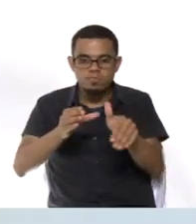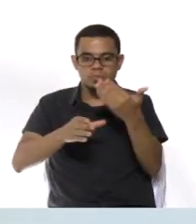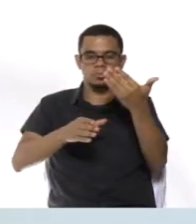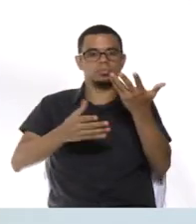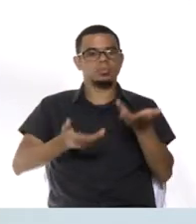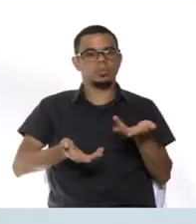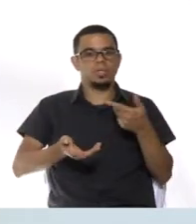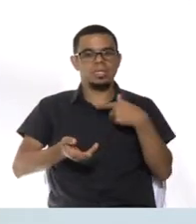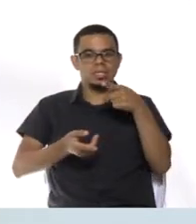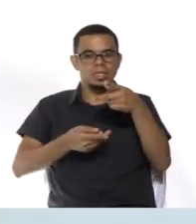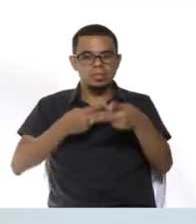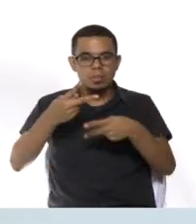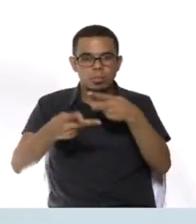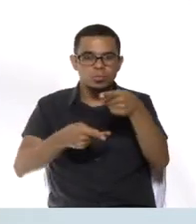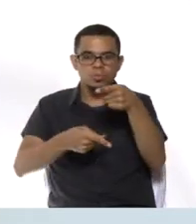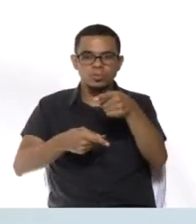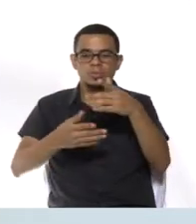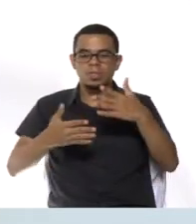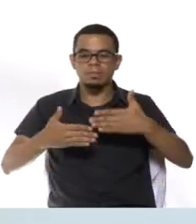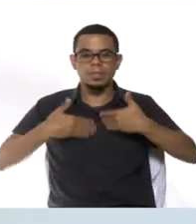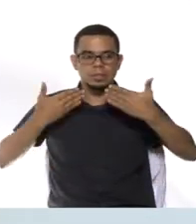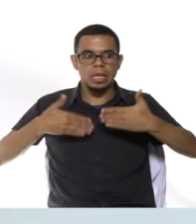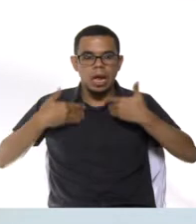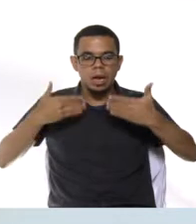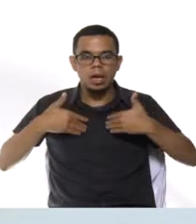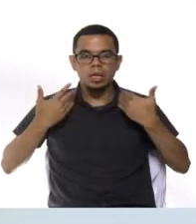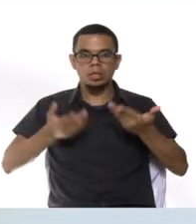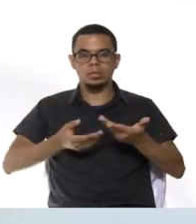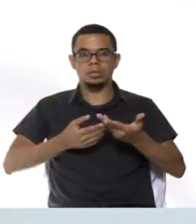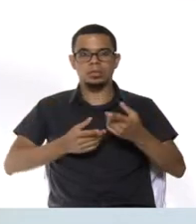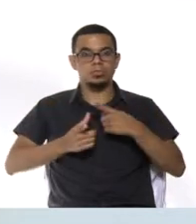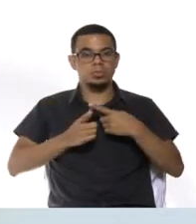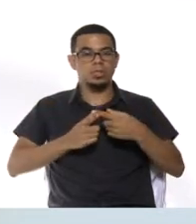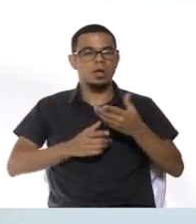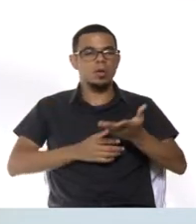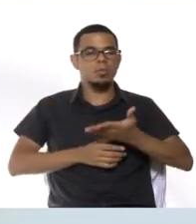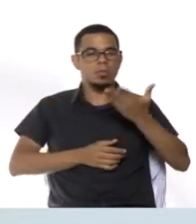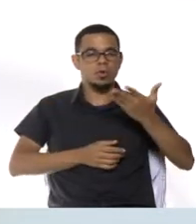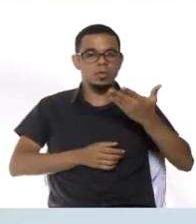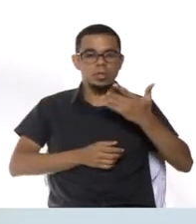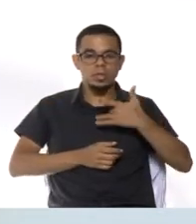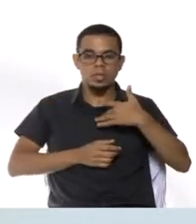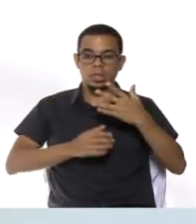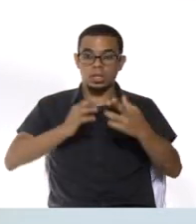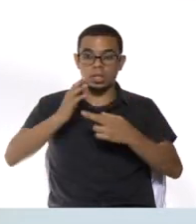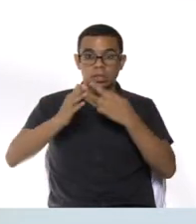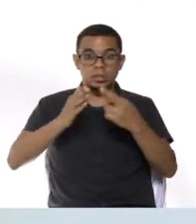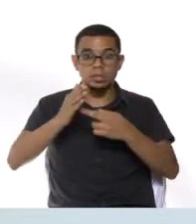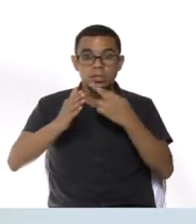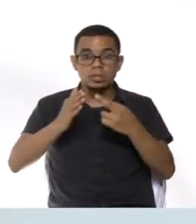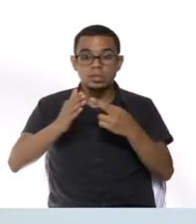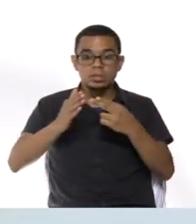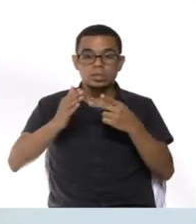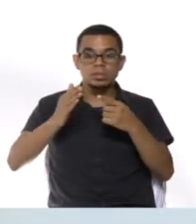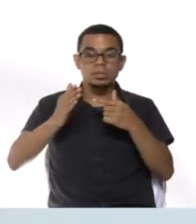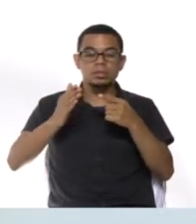esta creación o producción debe ser divertida. ¿Okay? Es importante entonces que tengamos en cuenta que la